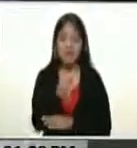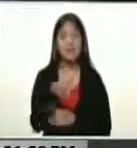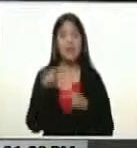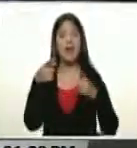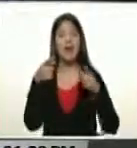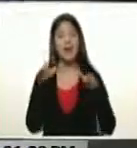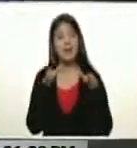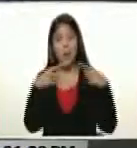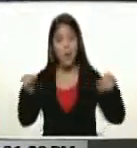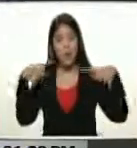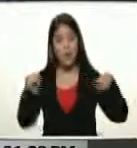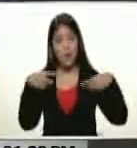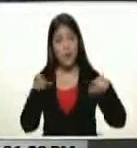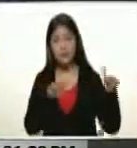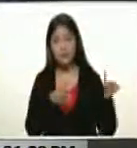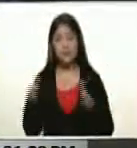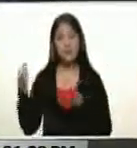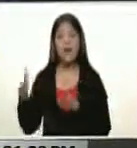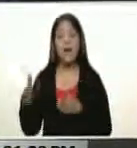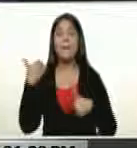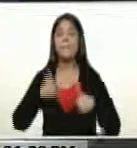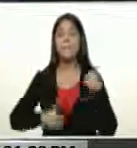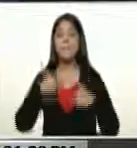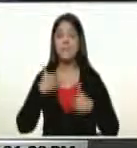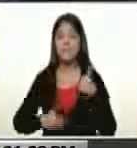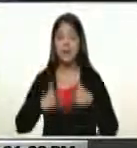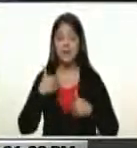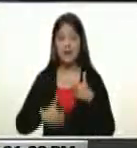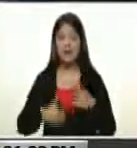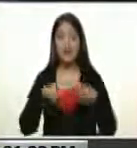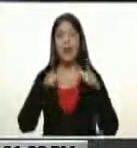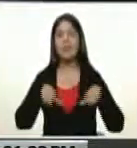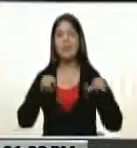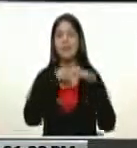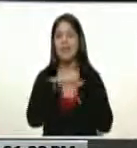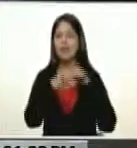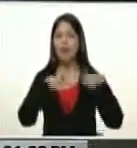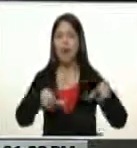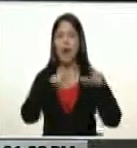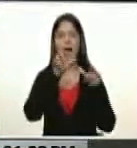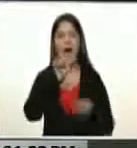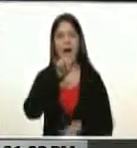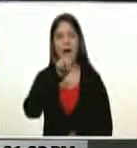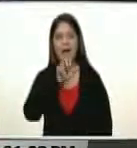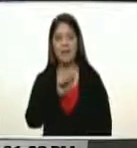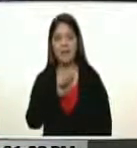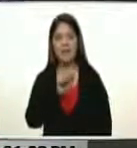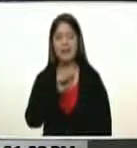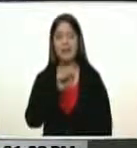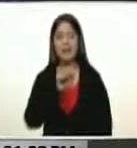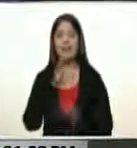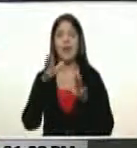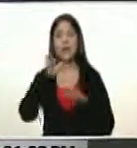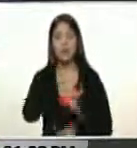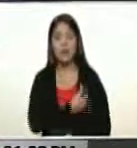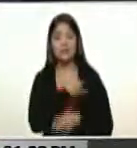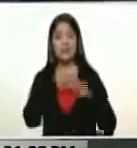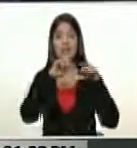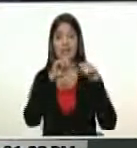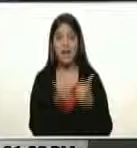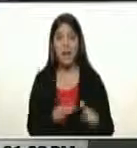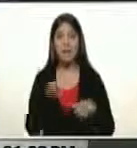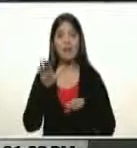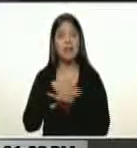Sonara. Esto es los miércoles en la sala de la Julia Roa de UNEARTE, todos los jueves en